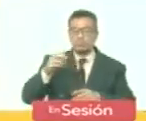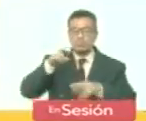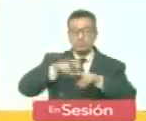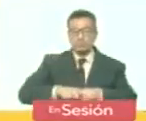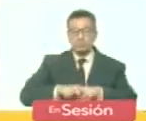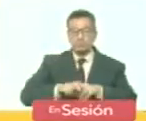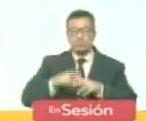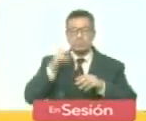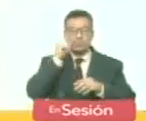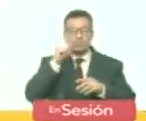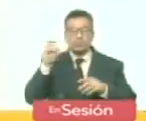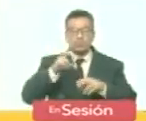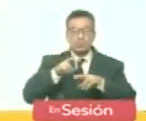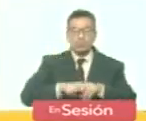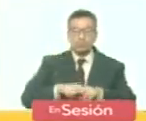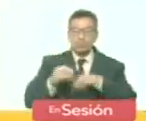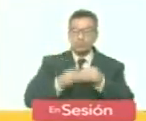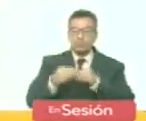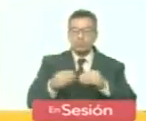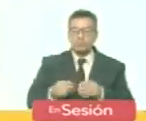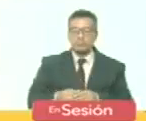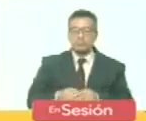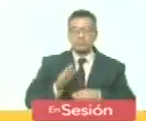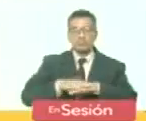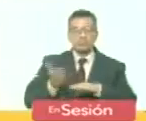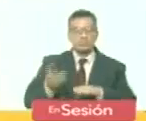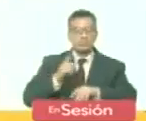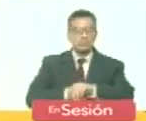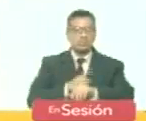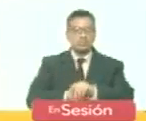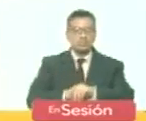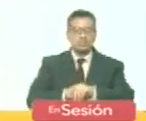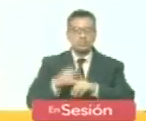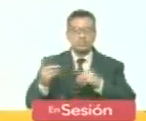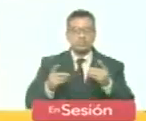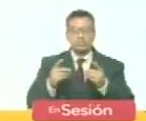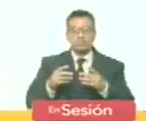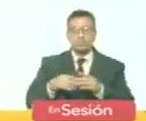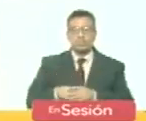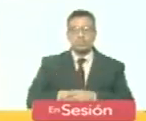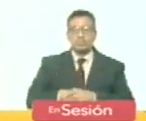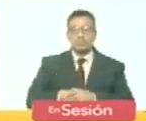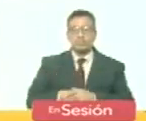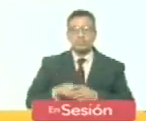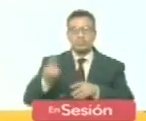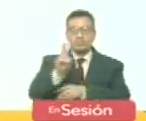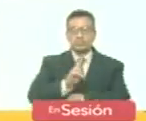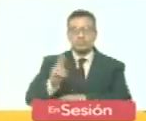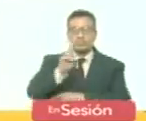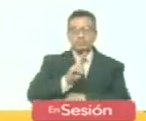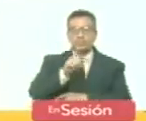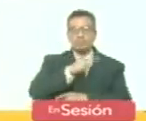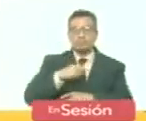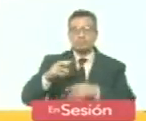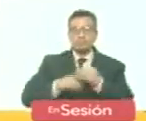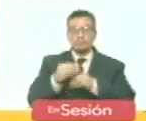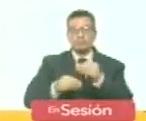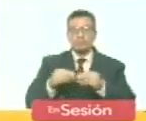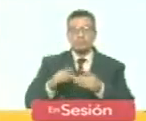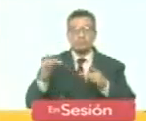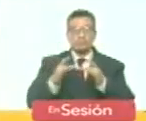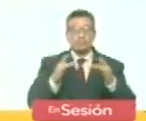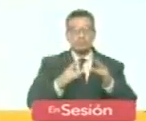como caballeros o nos tratamos como lo que somos. Porque a estas alturas andar con demagogia y con retórica, utilizando las consecuencias